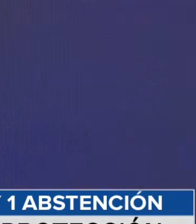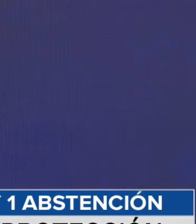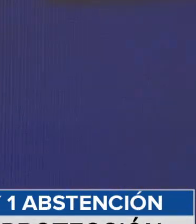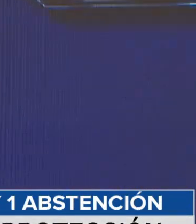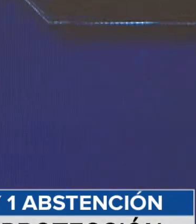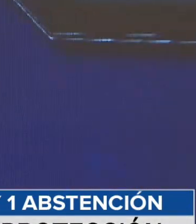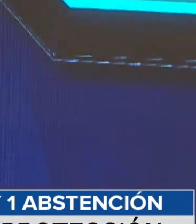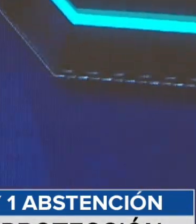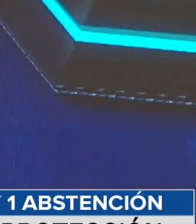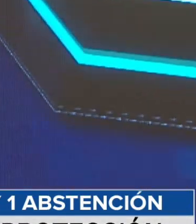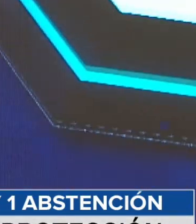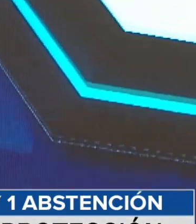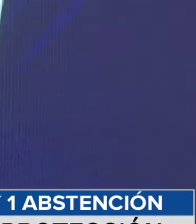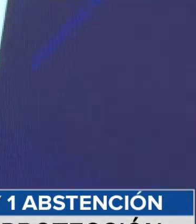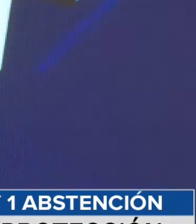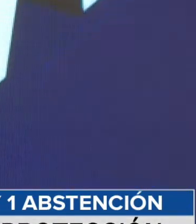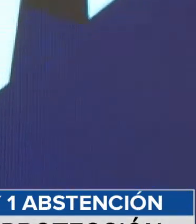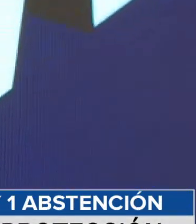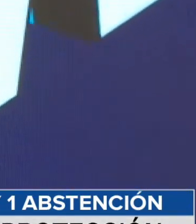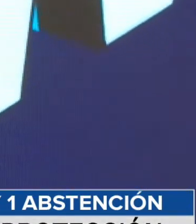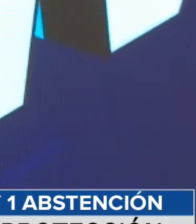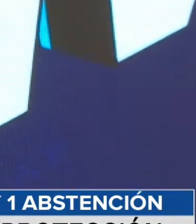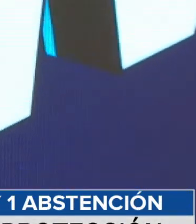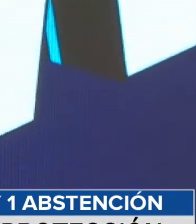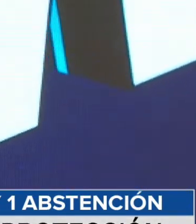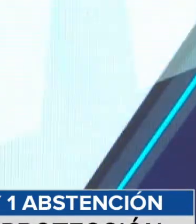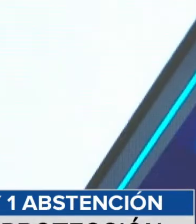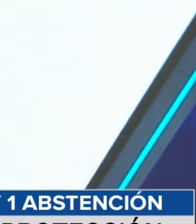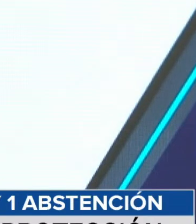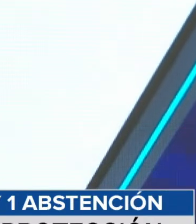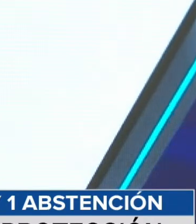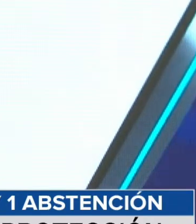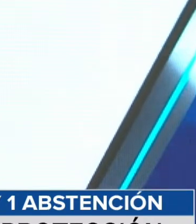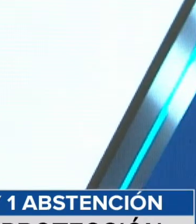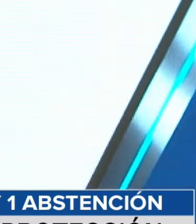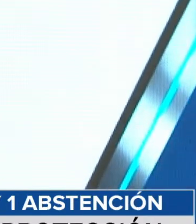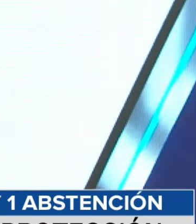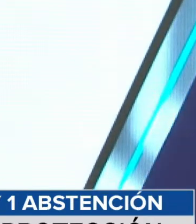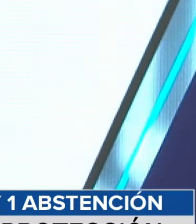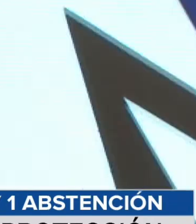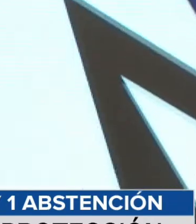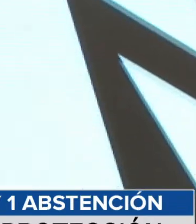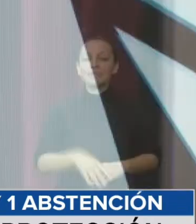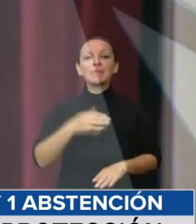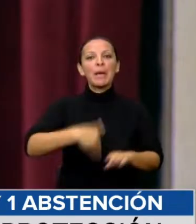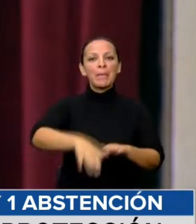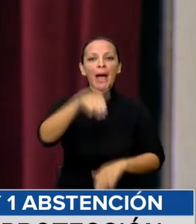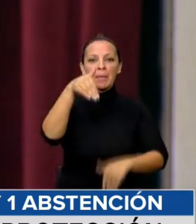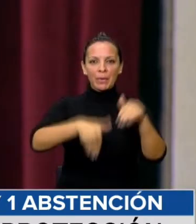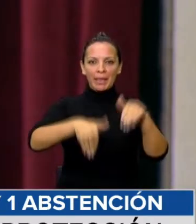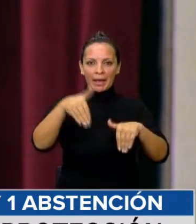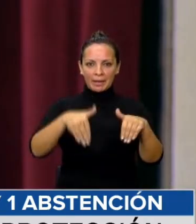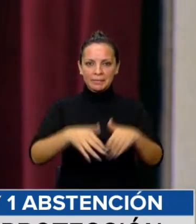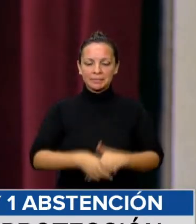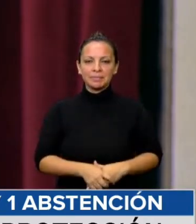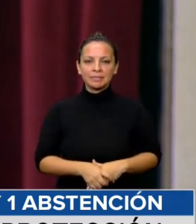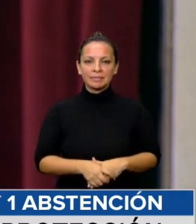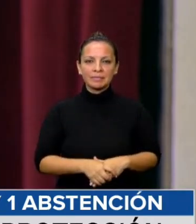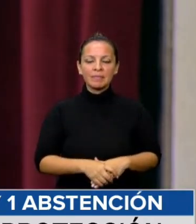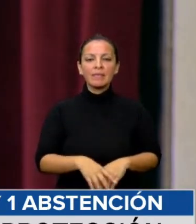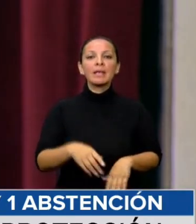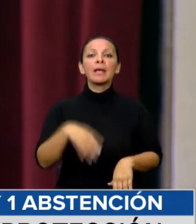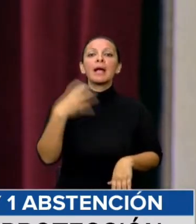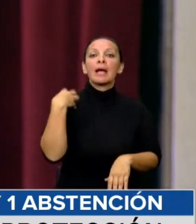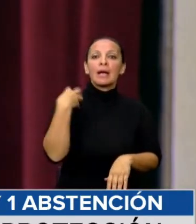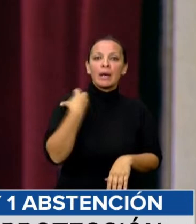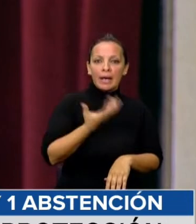de Mónica Macha y ayer se trató en el recinto. Vamos a repasar el momento de la votación. Se va a votar en